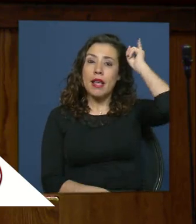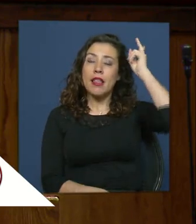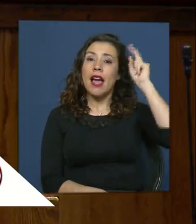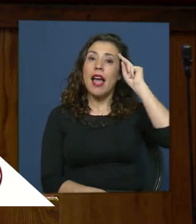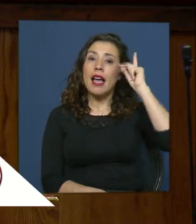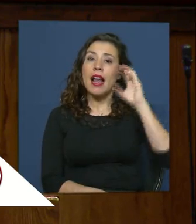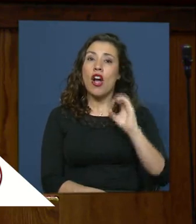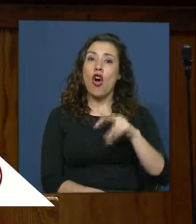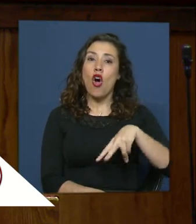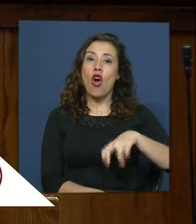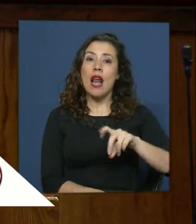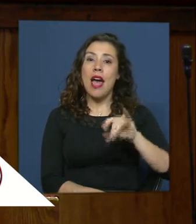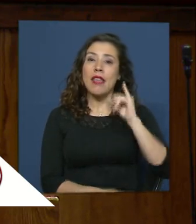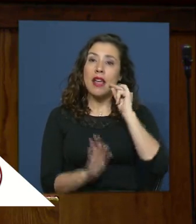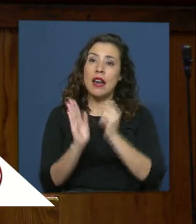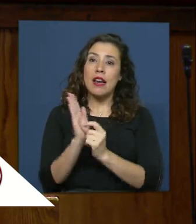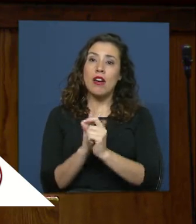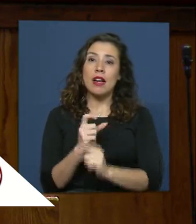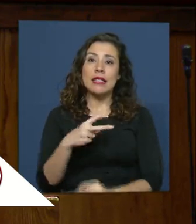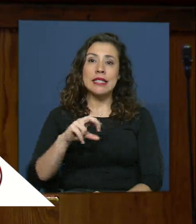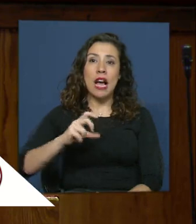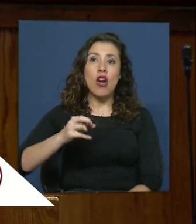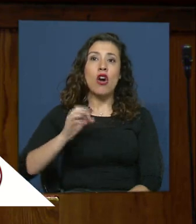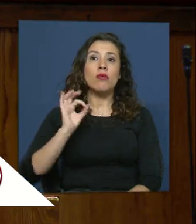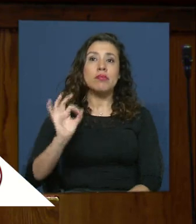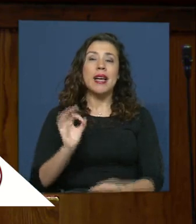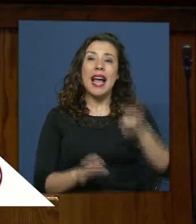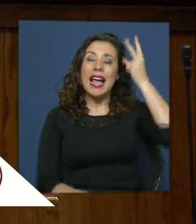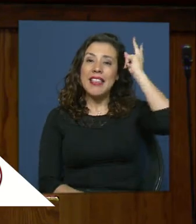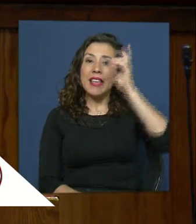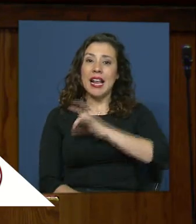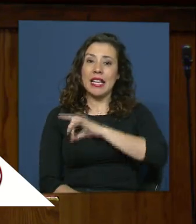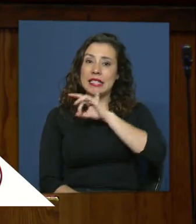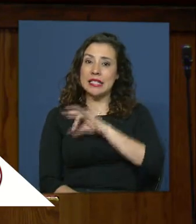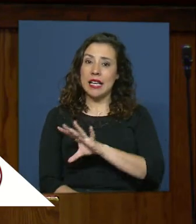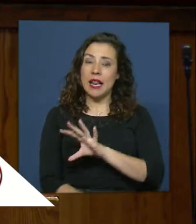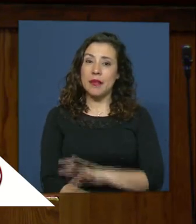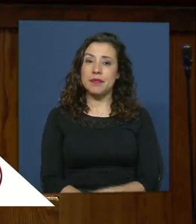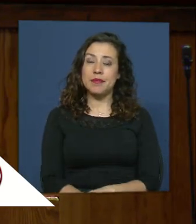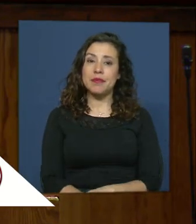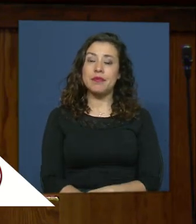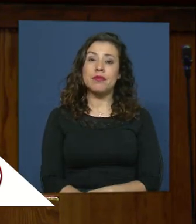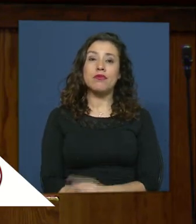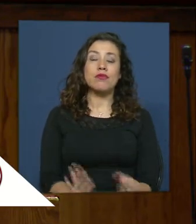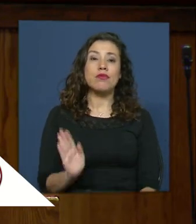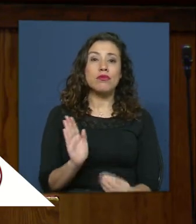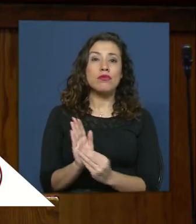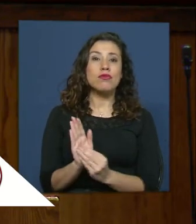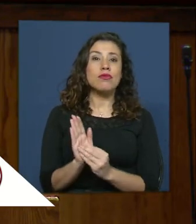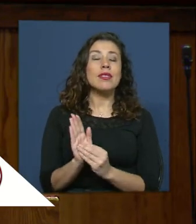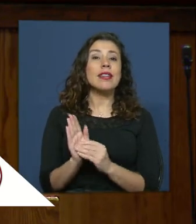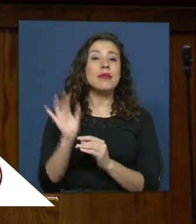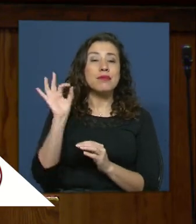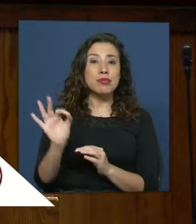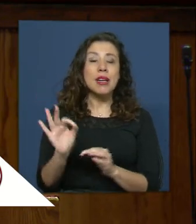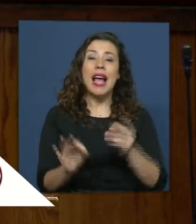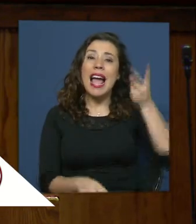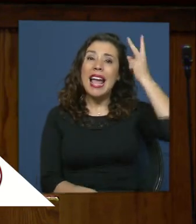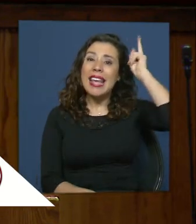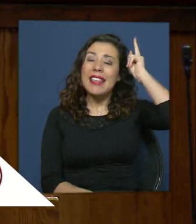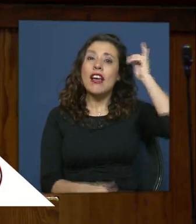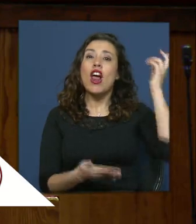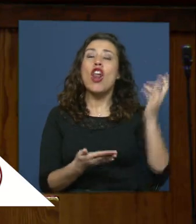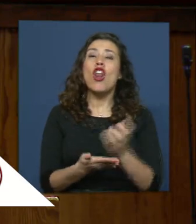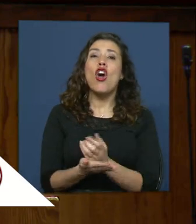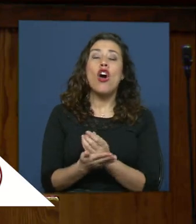crea la CONADI para reconocer al pueblo chango como etnia indígena de Chile. La calificación de la calidad de indígena se